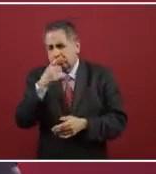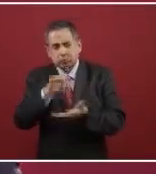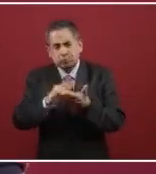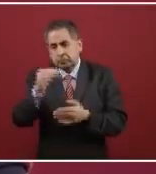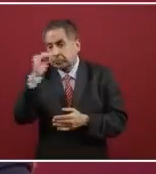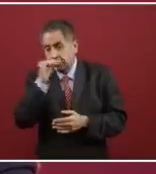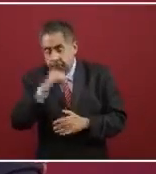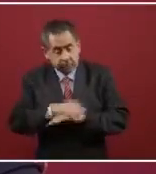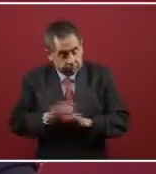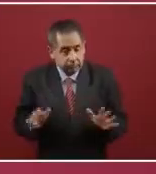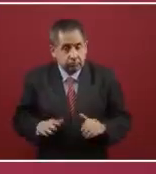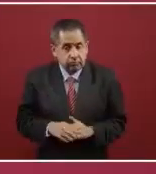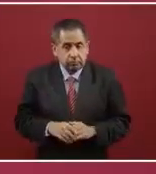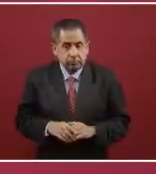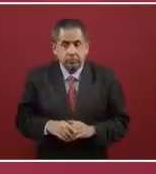Inclusive,